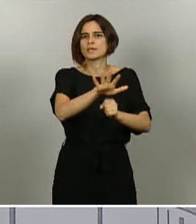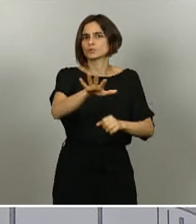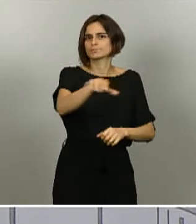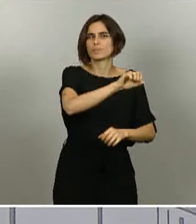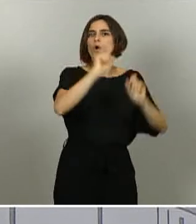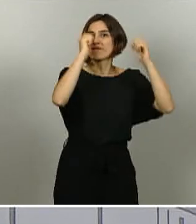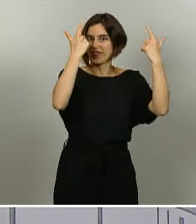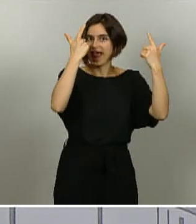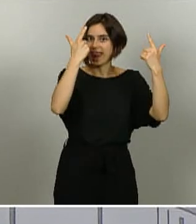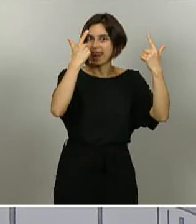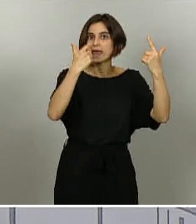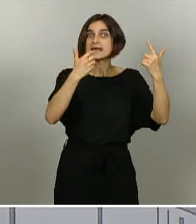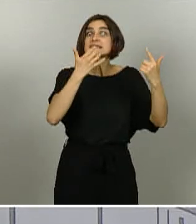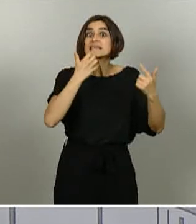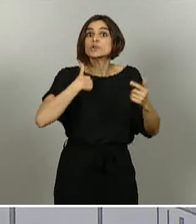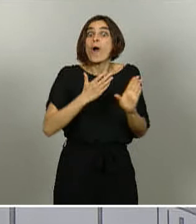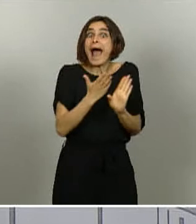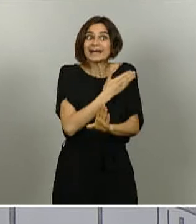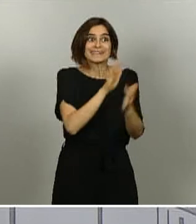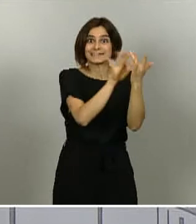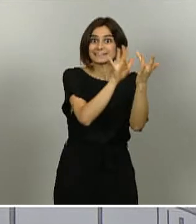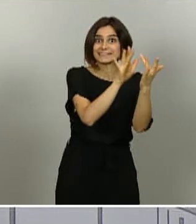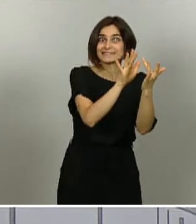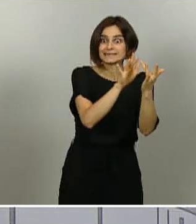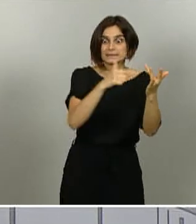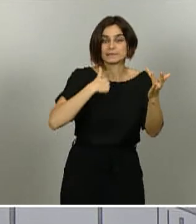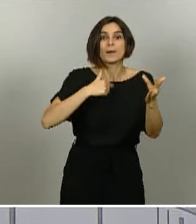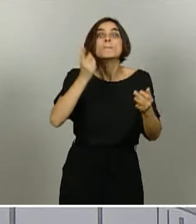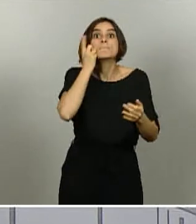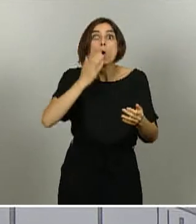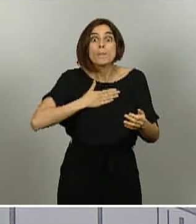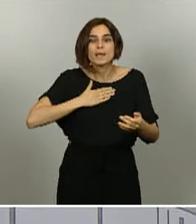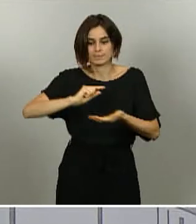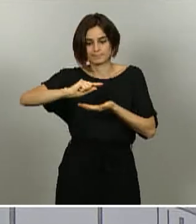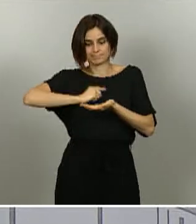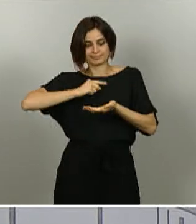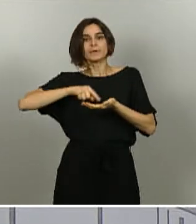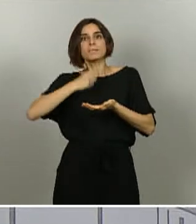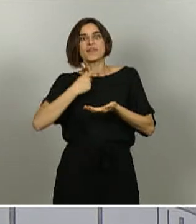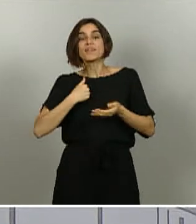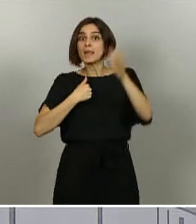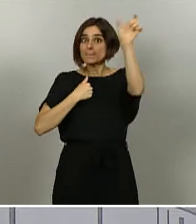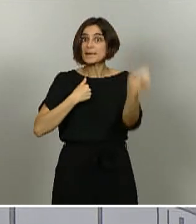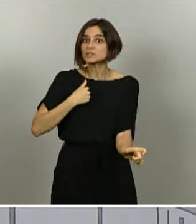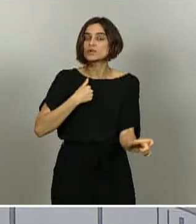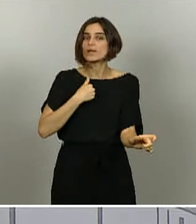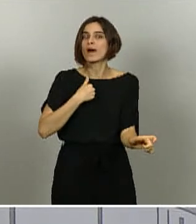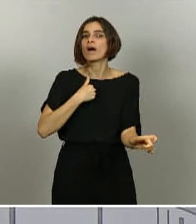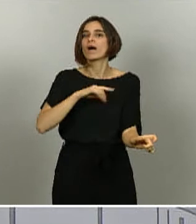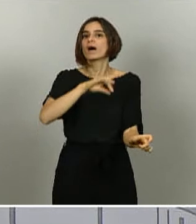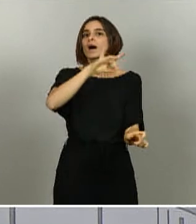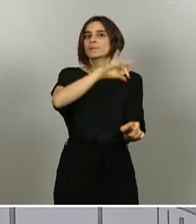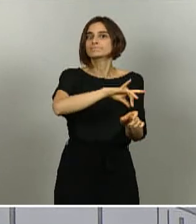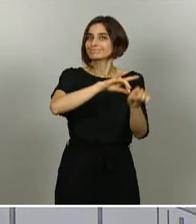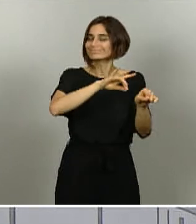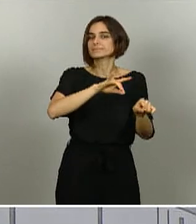este caso. Y a partir de ese momento es el propio interesado el que tiene que decidir si va o no a los servicios